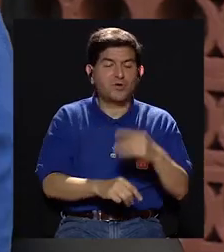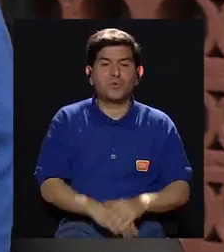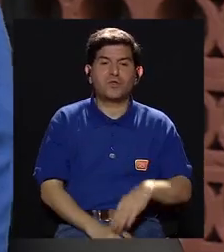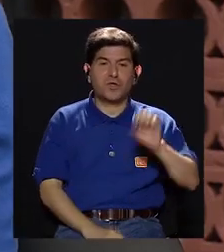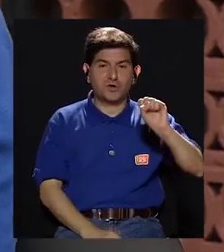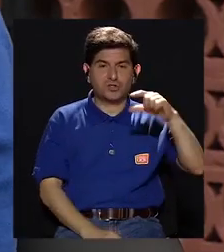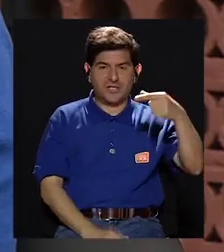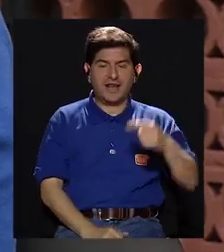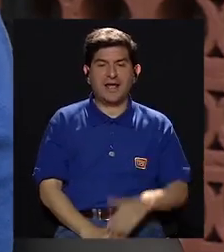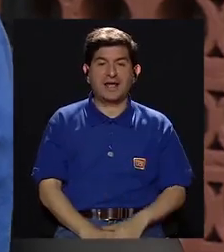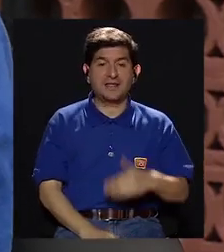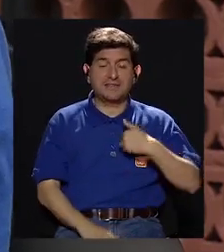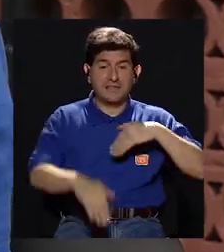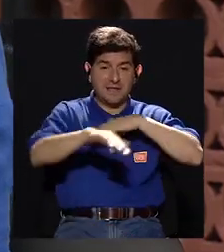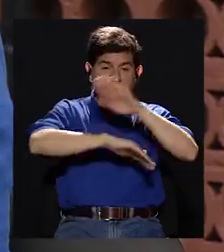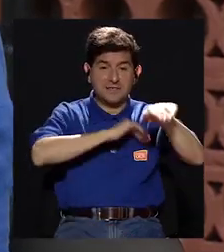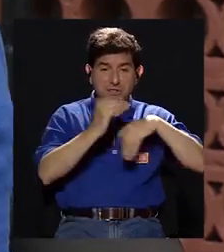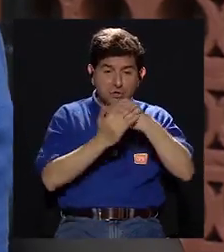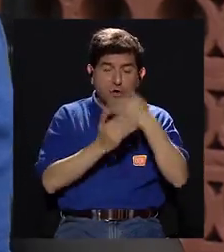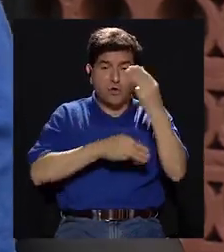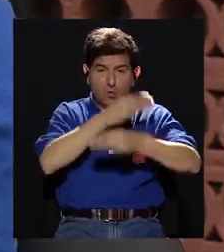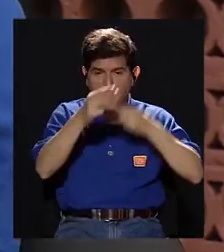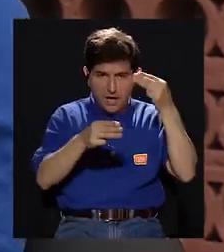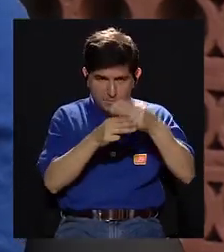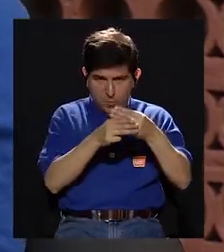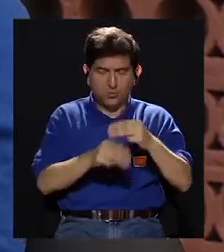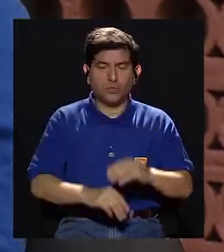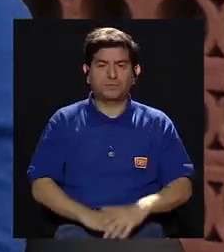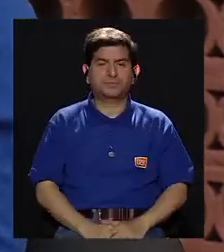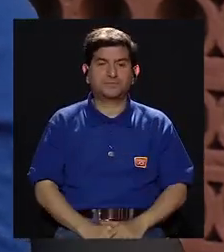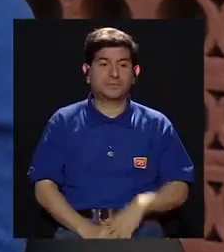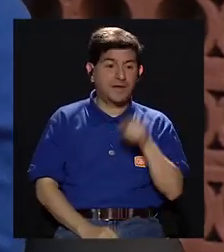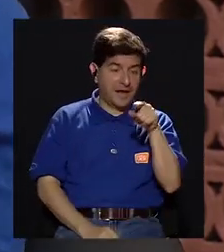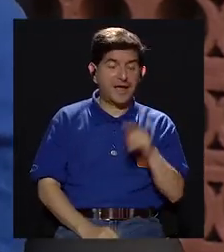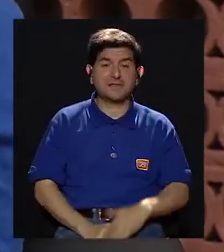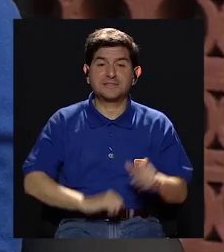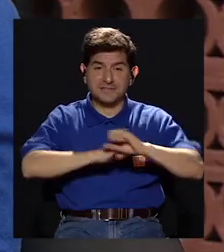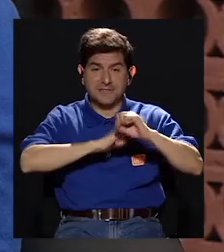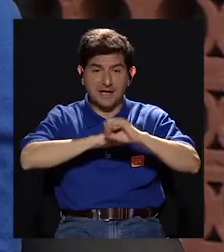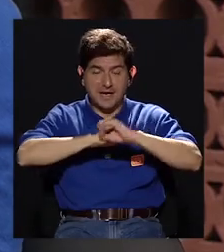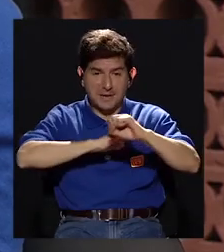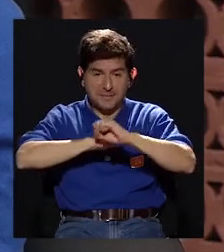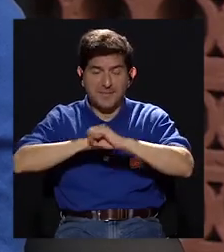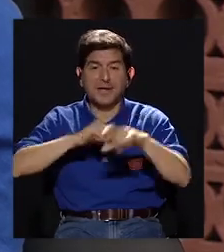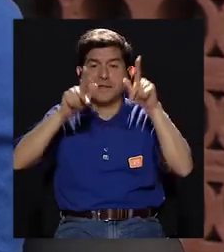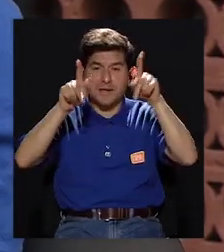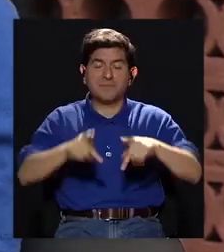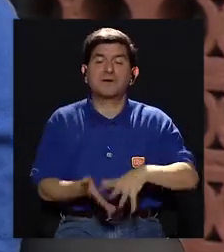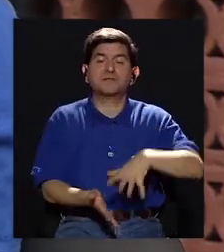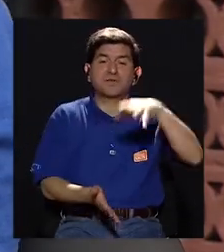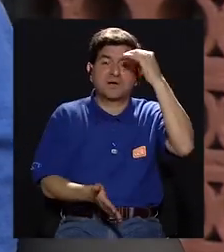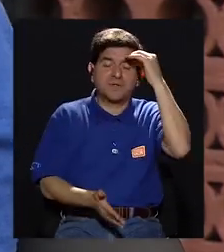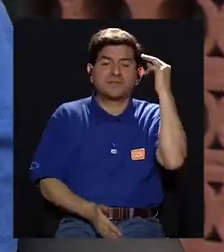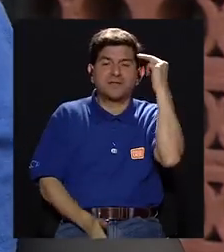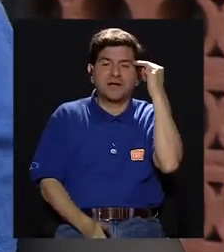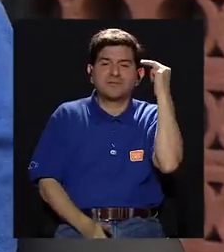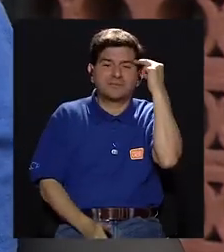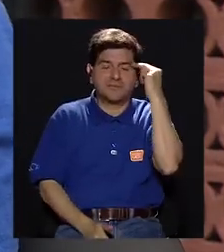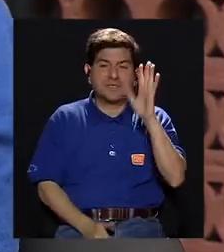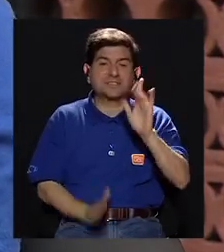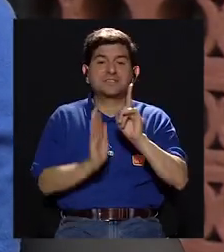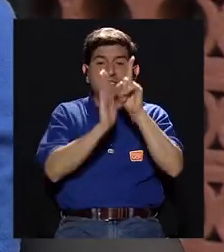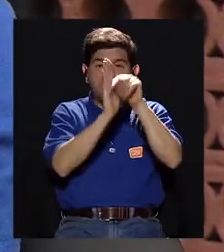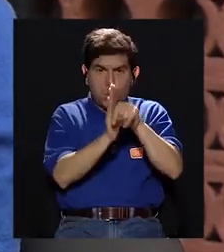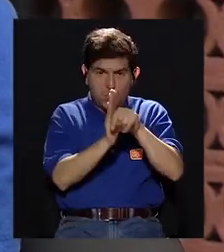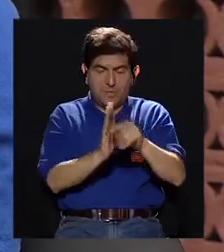hablando, tenemos sedes en casi que todo el mundo, ¿verdad? Y esta campaña en específico es para que las personas aprendan la meditación, que